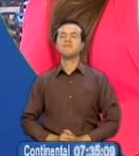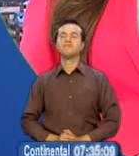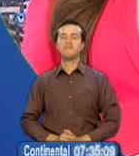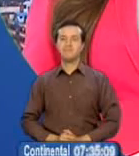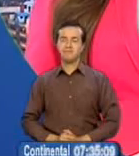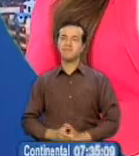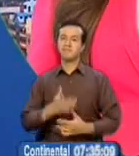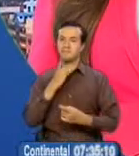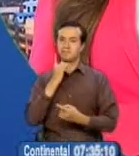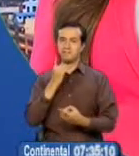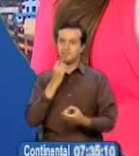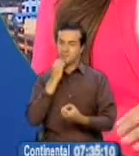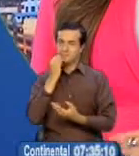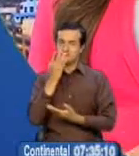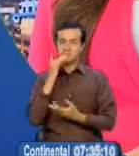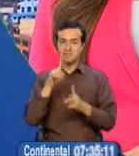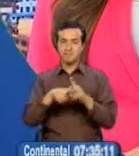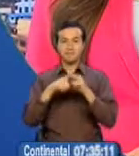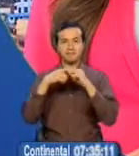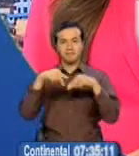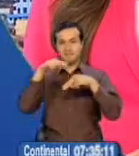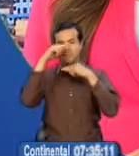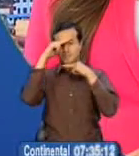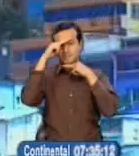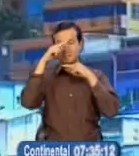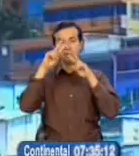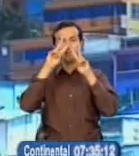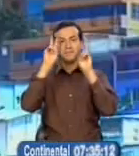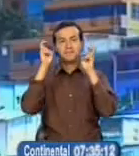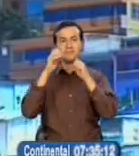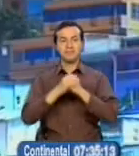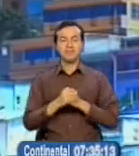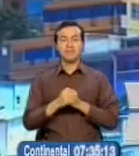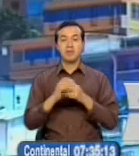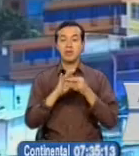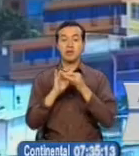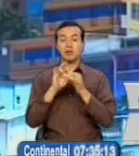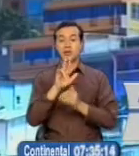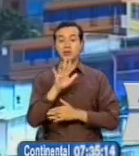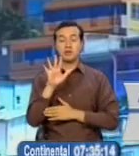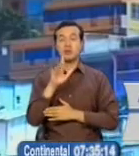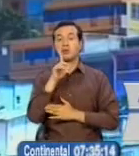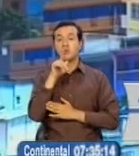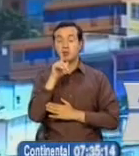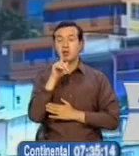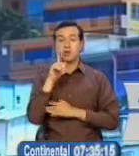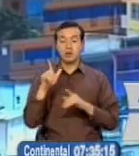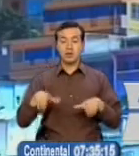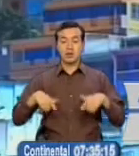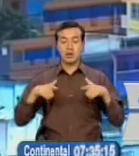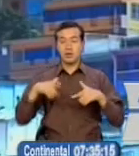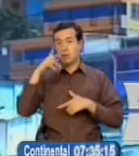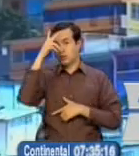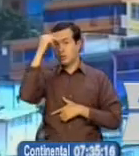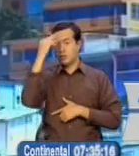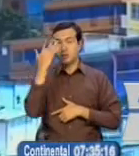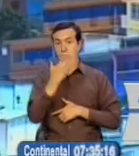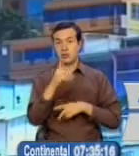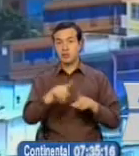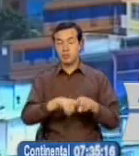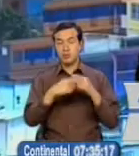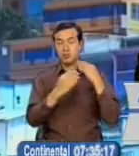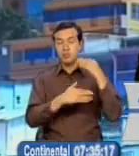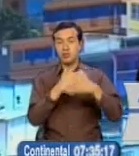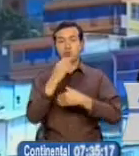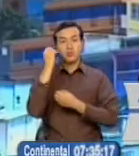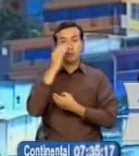Vanessa, un placer acompañarte. Arrancamos de inmediato, entramos en materia. El binomio por Alianza País, conformado por Lenín Moreno y Jorge Glass, inició un proceso